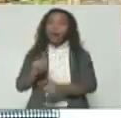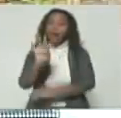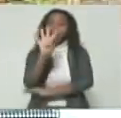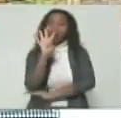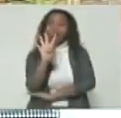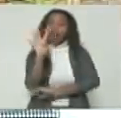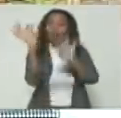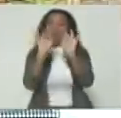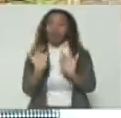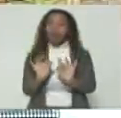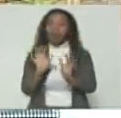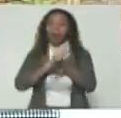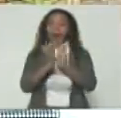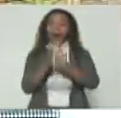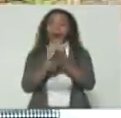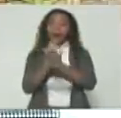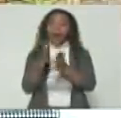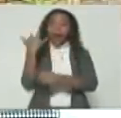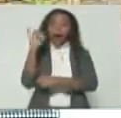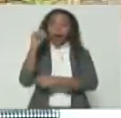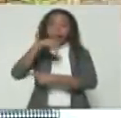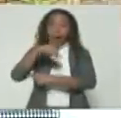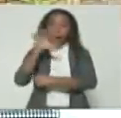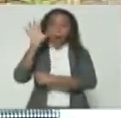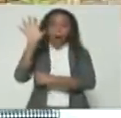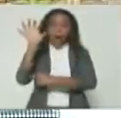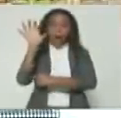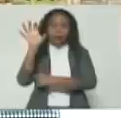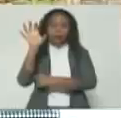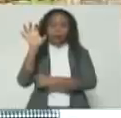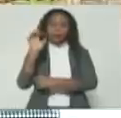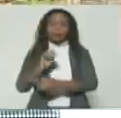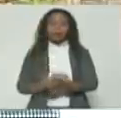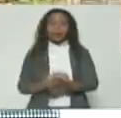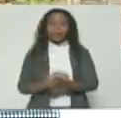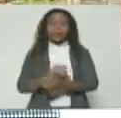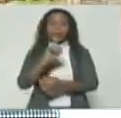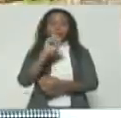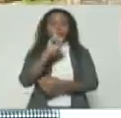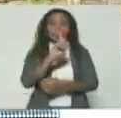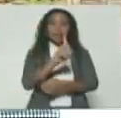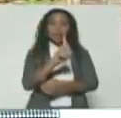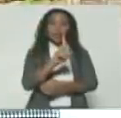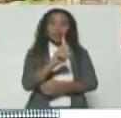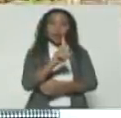marcas de harina precocida que existían en el país. Correcto. Ya tenemos alrededor de